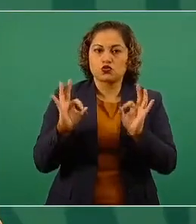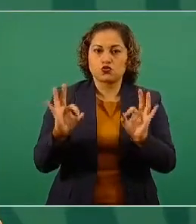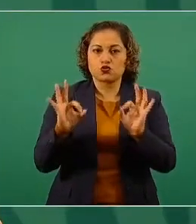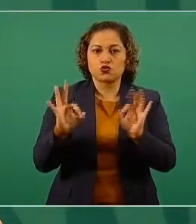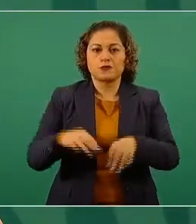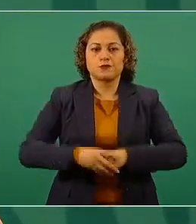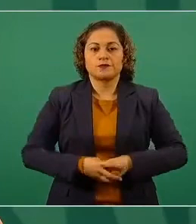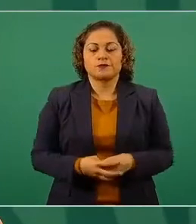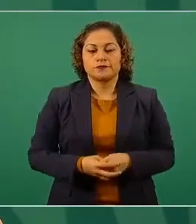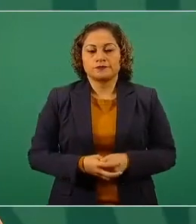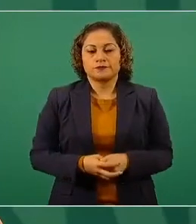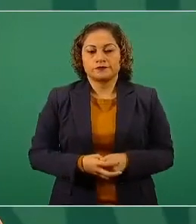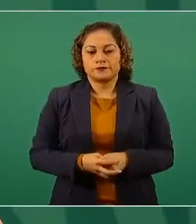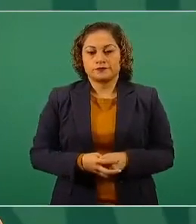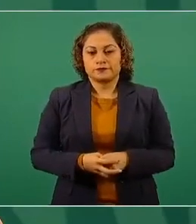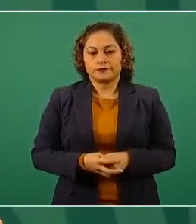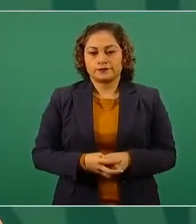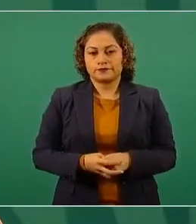Hay